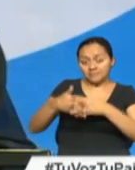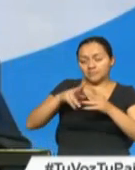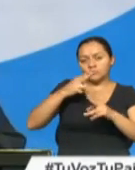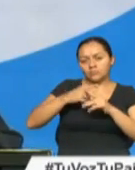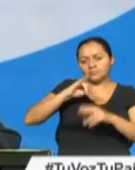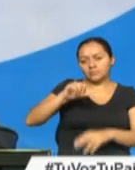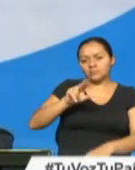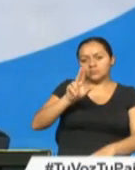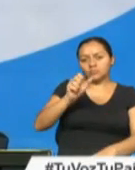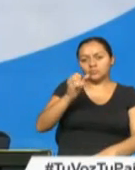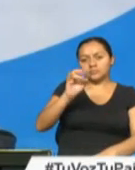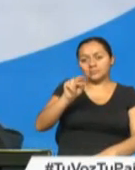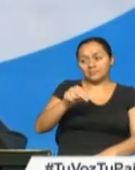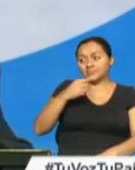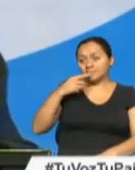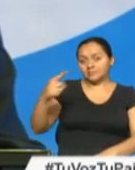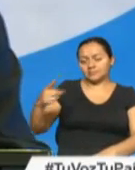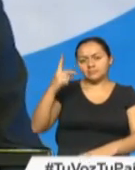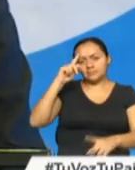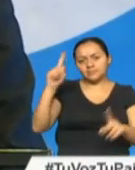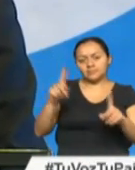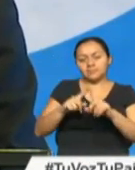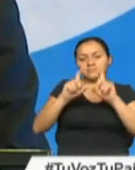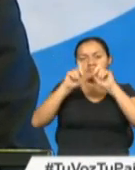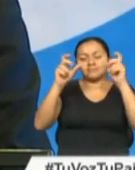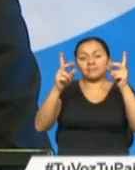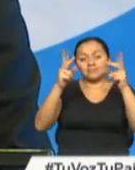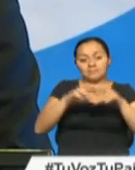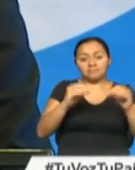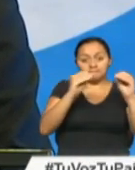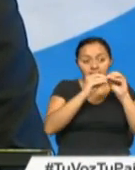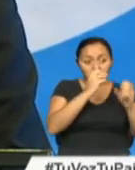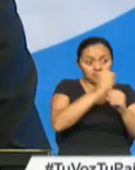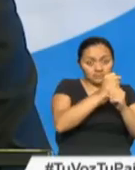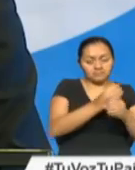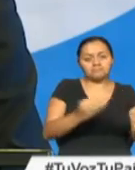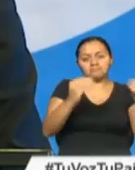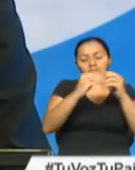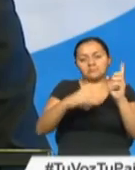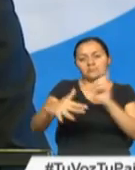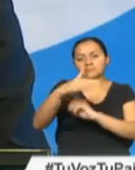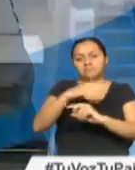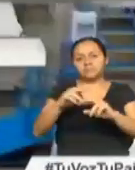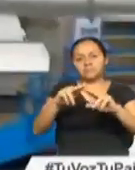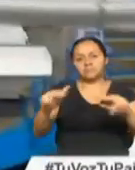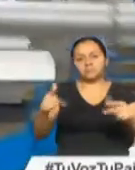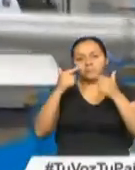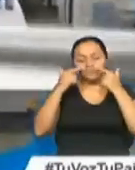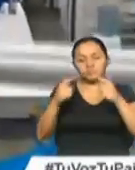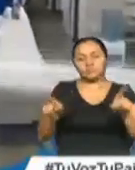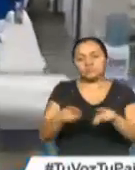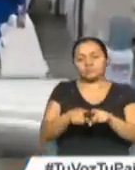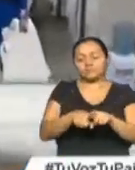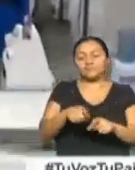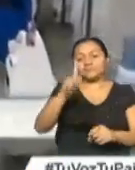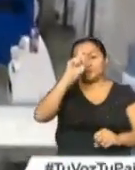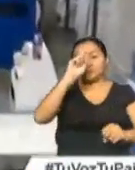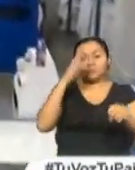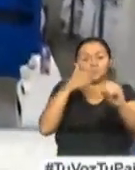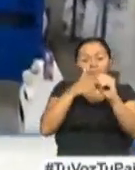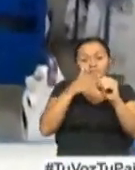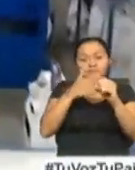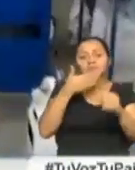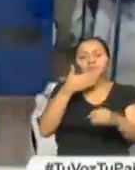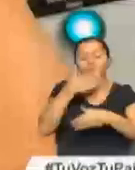los principios de la empresa, que es generar un medio ambiente sostenible. Uno de los objetivos centrales